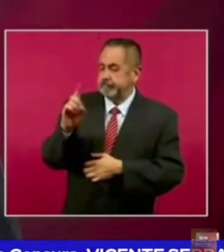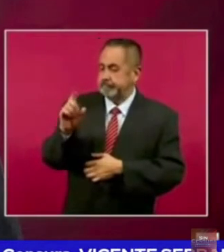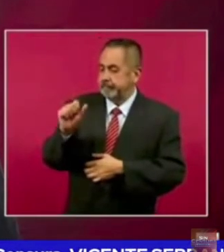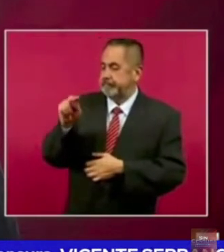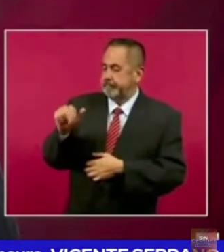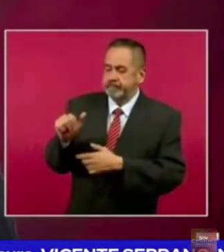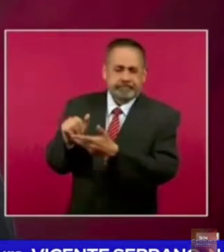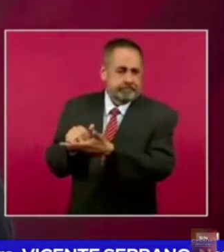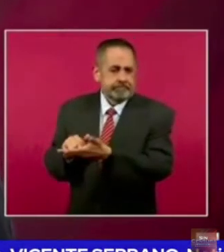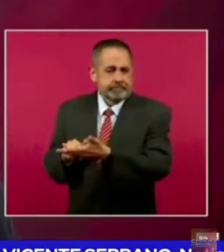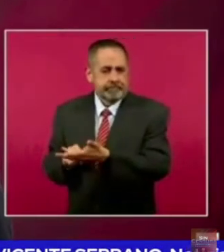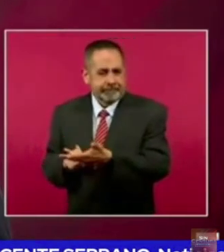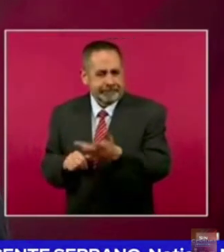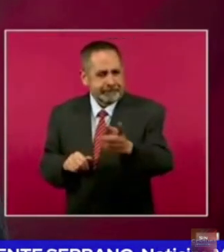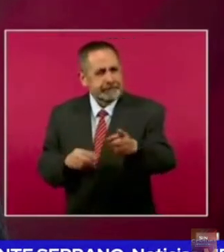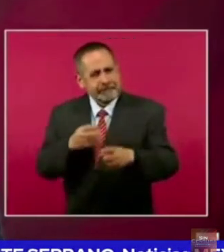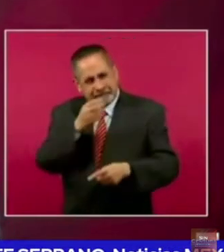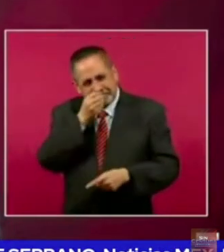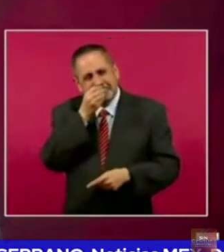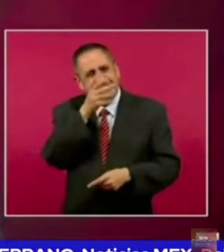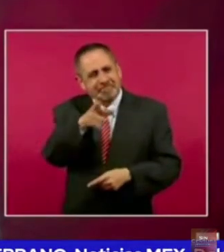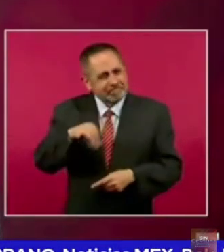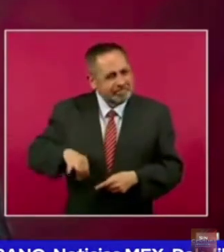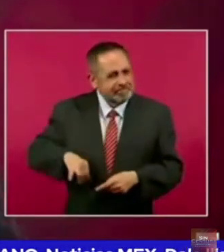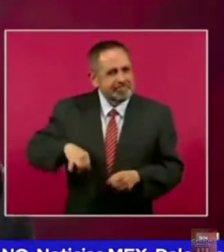Es interesante todo lo que está sucediendo,